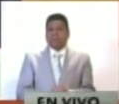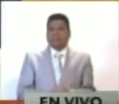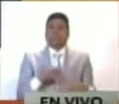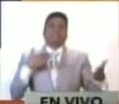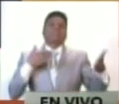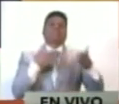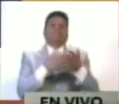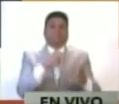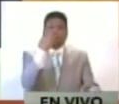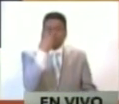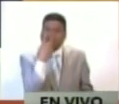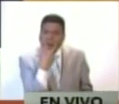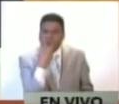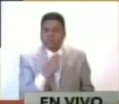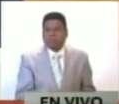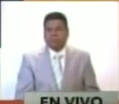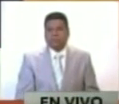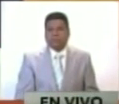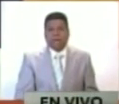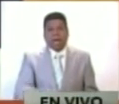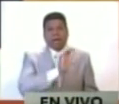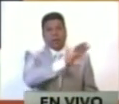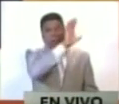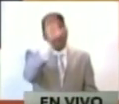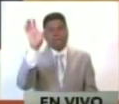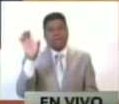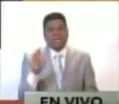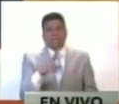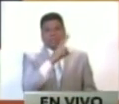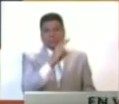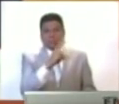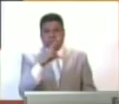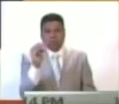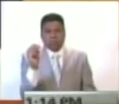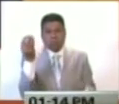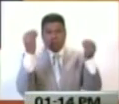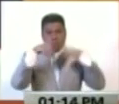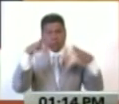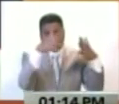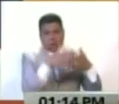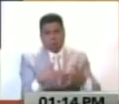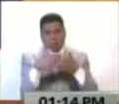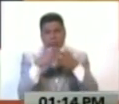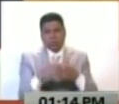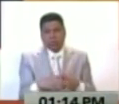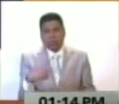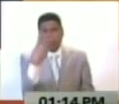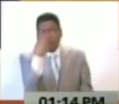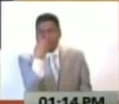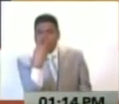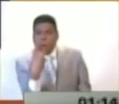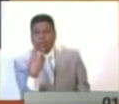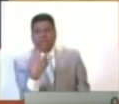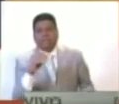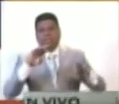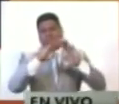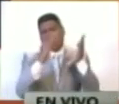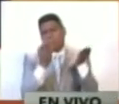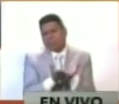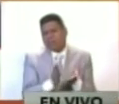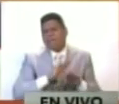En el movimiento de los países no alineados está concentrada una parte importante de la pobreza del planeta. ¿Pero por qué?